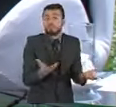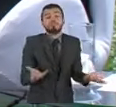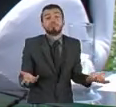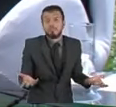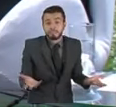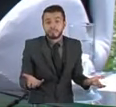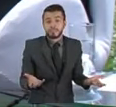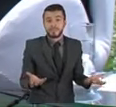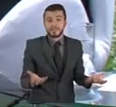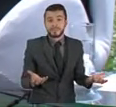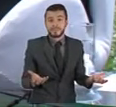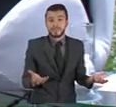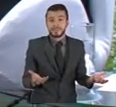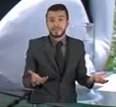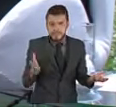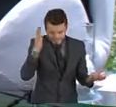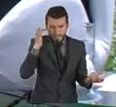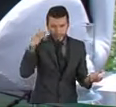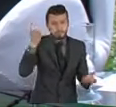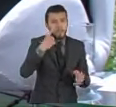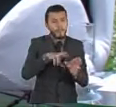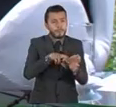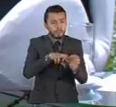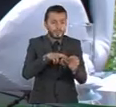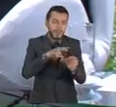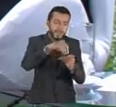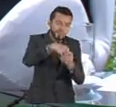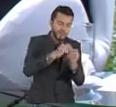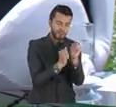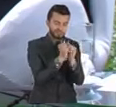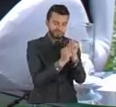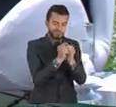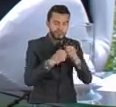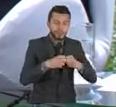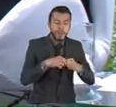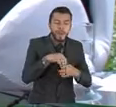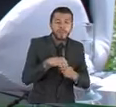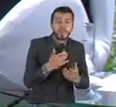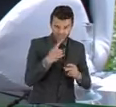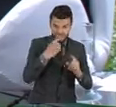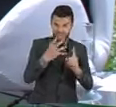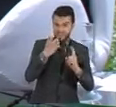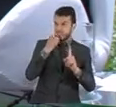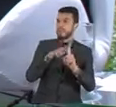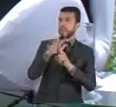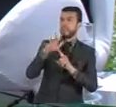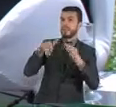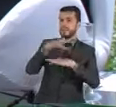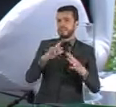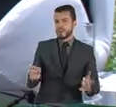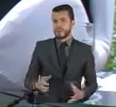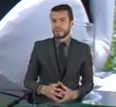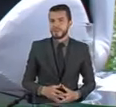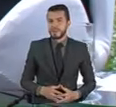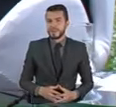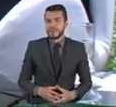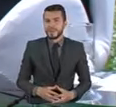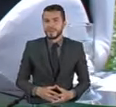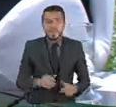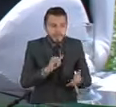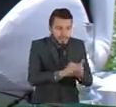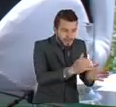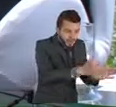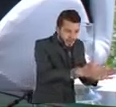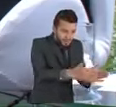obviamente también seguiremos teniendo buses, pero se trata de tener buses limpios, no contaminantes. Y los corredores verdes de